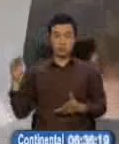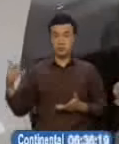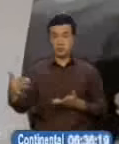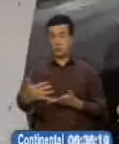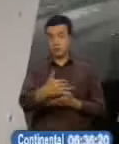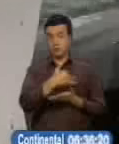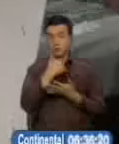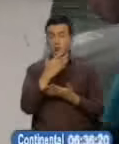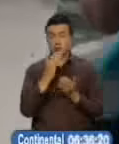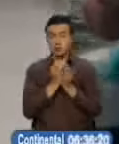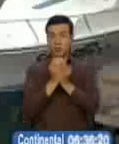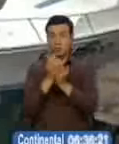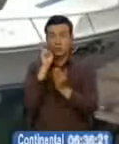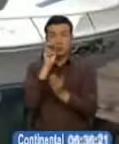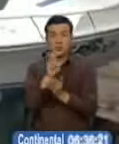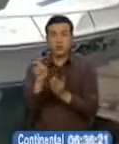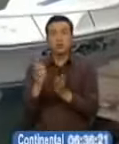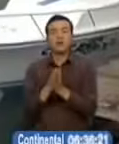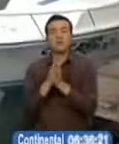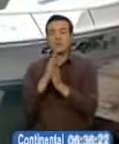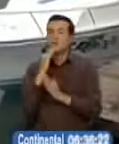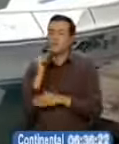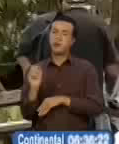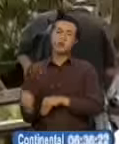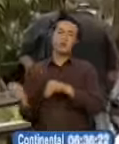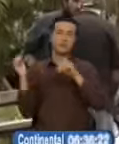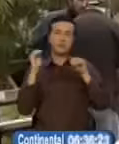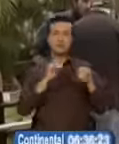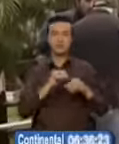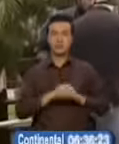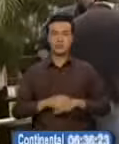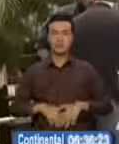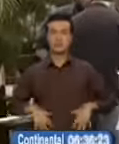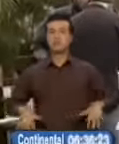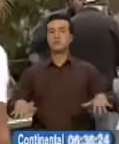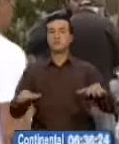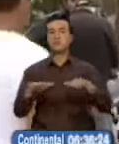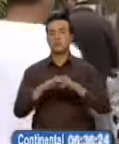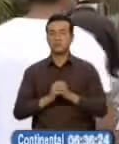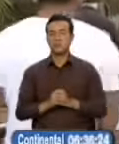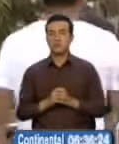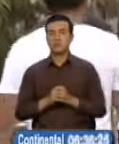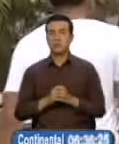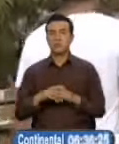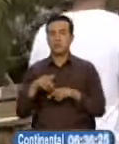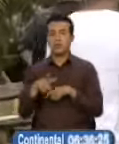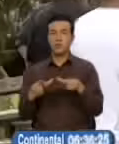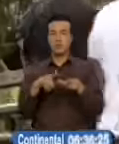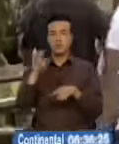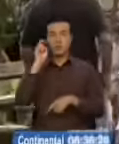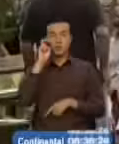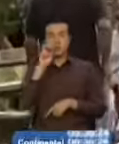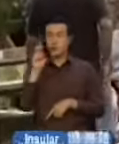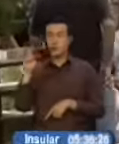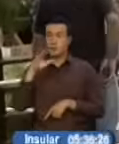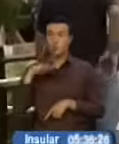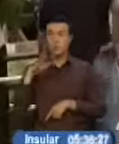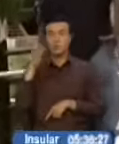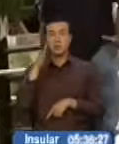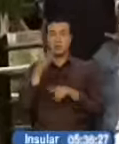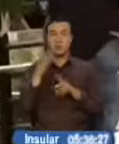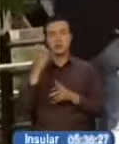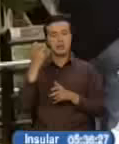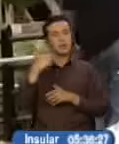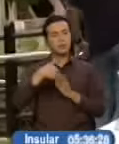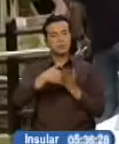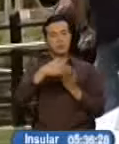de donde parten los botes con turistas piden ser reubicados. Aquí como este pueblo lo están haciendo turismo también, pues el pescador lo quieren